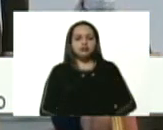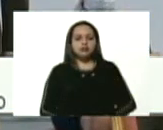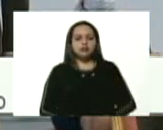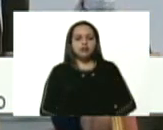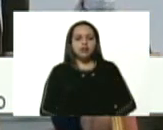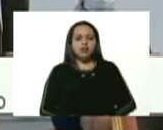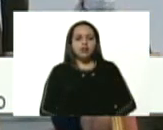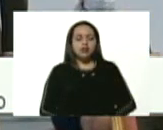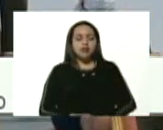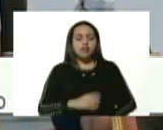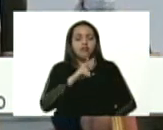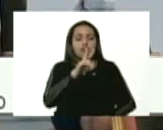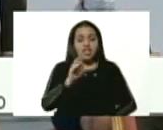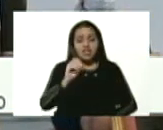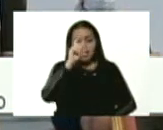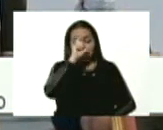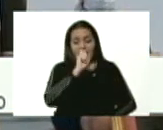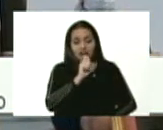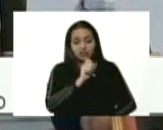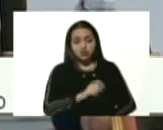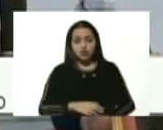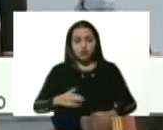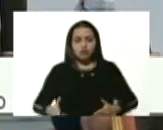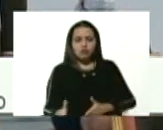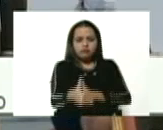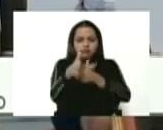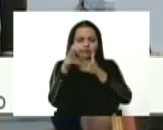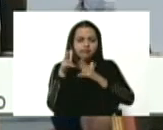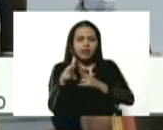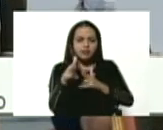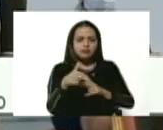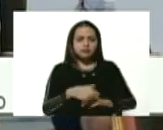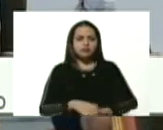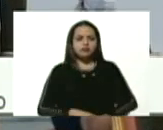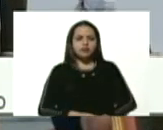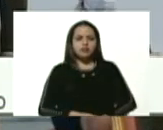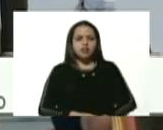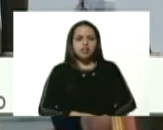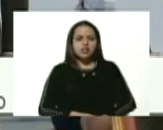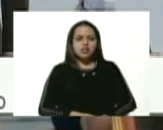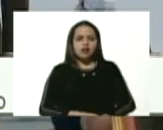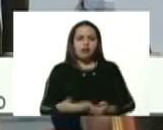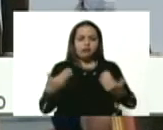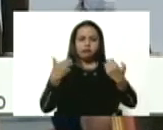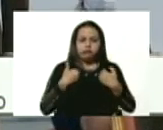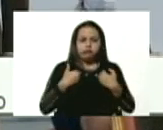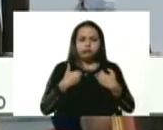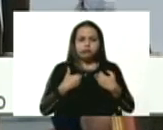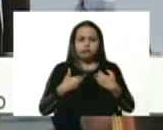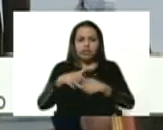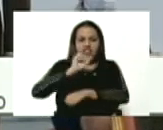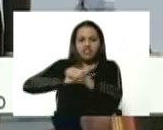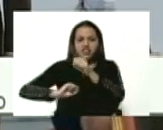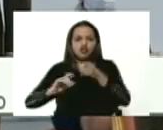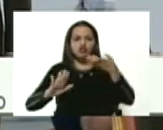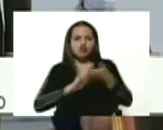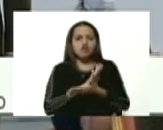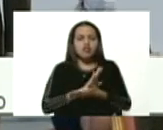20 años con las armas en la mano, combatiendo los ejércitos más poderosos del